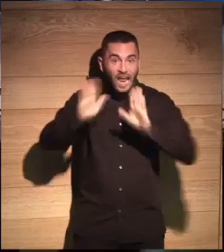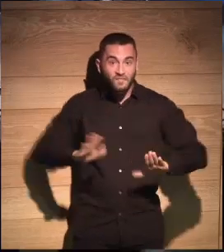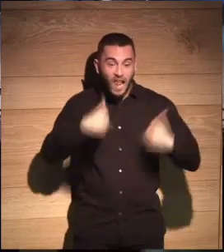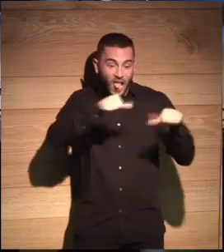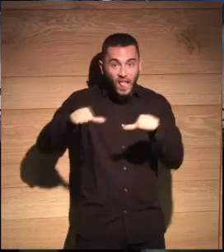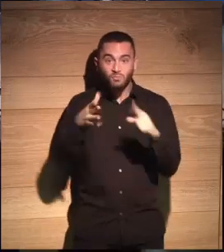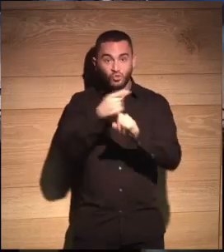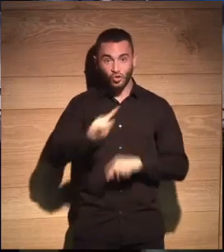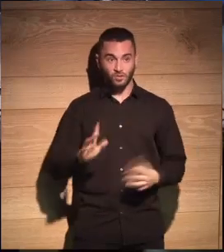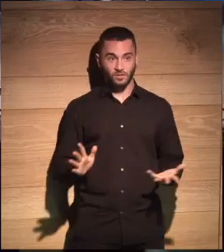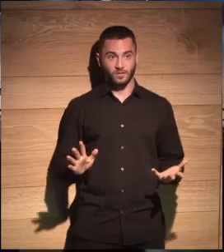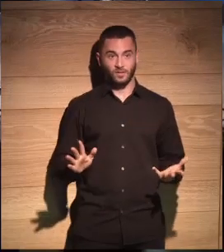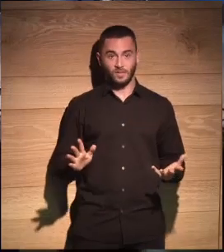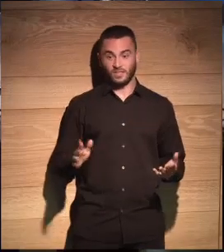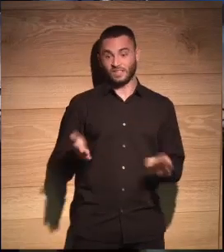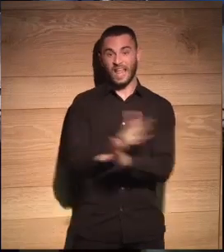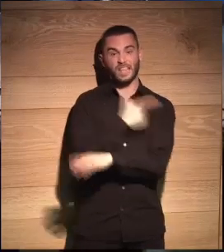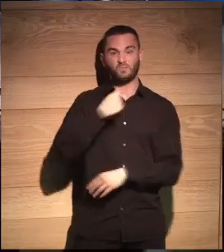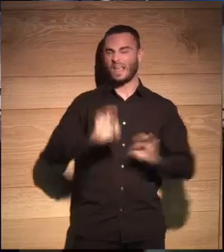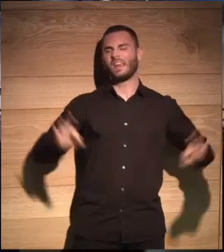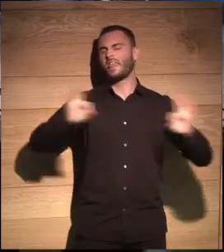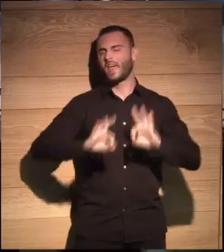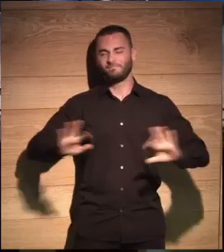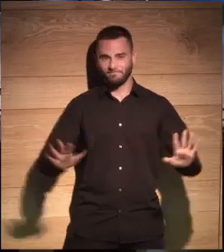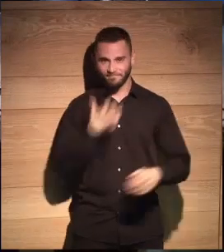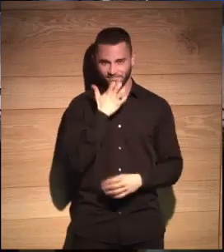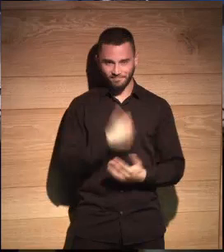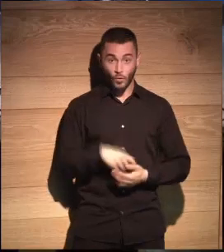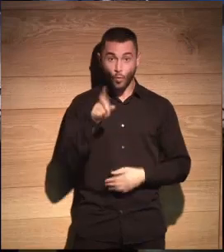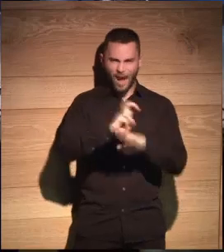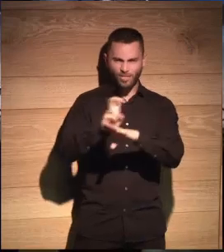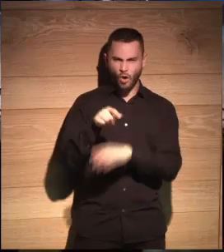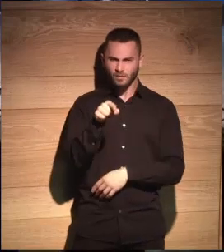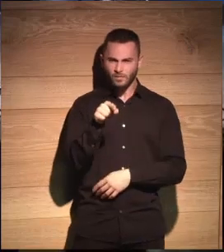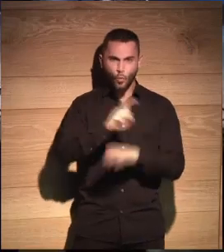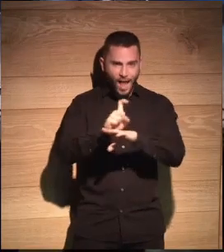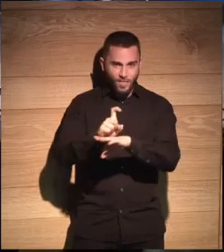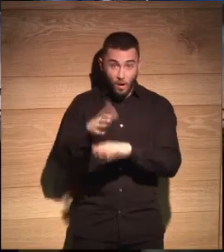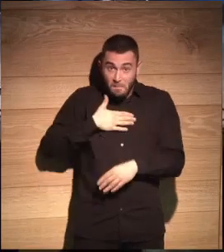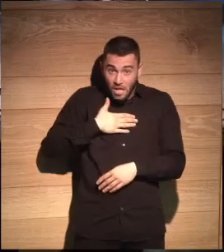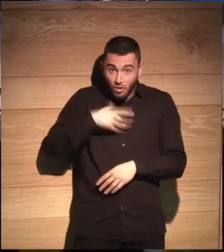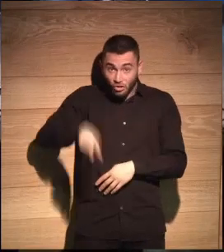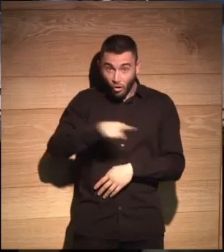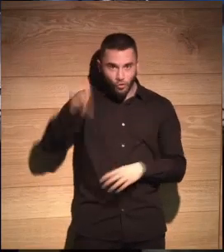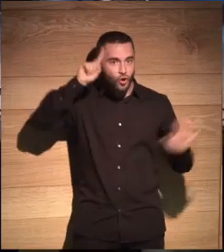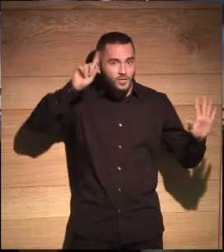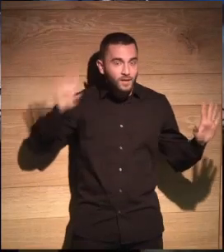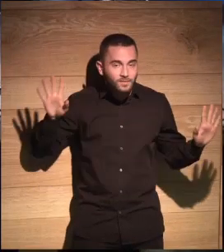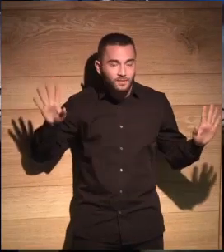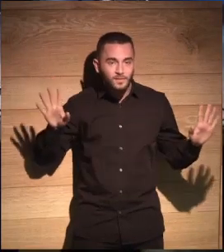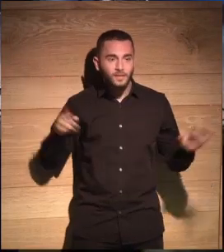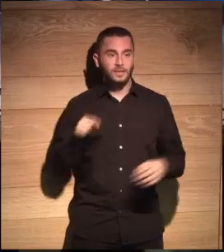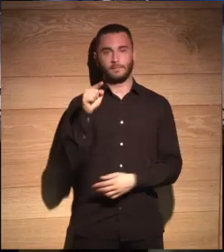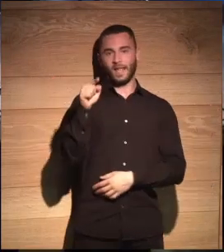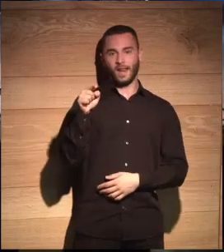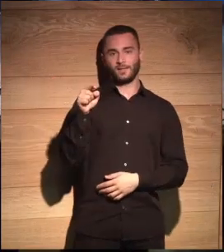Desde luego, no me ha gustado nada entonces todo lo anterior. Mira, hay un ratón por ahí. Ratón. Pero no sé si es mío,